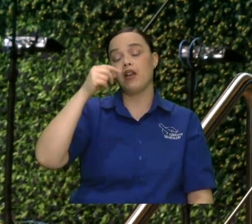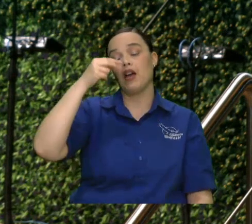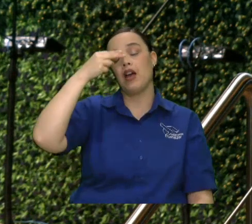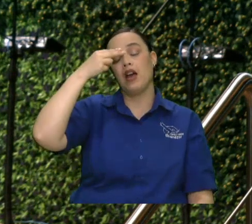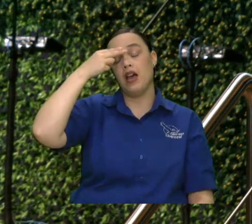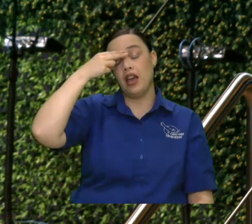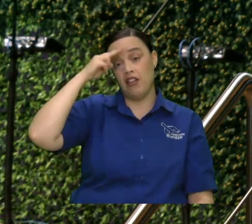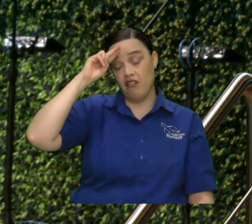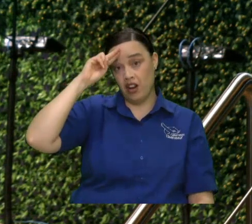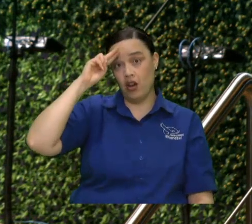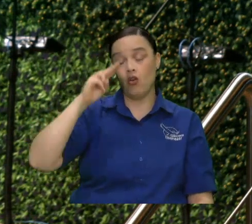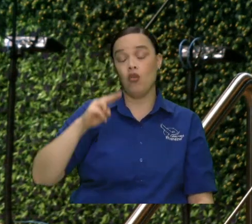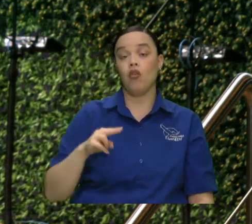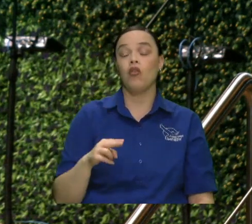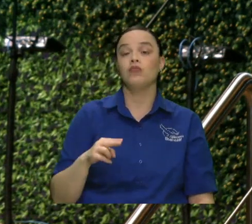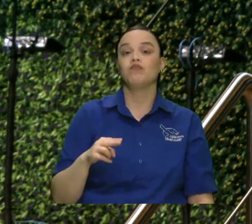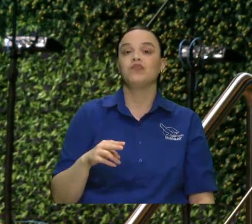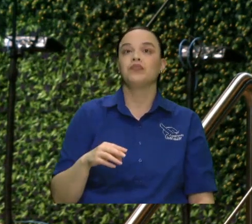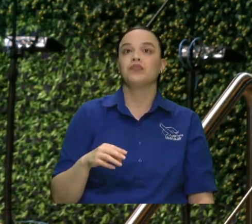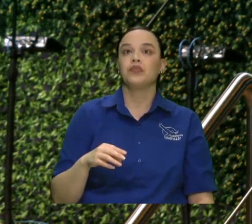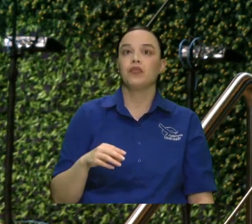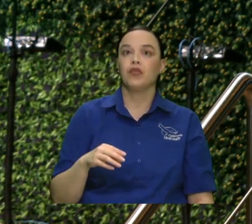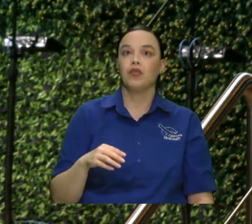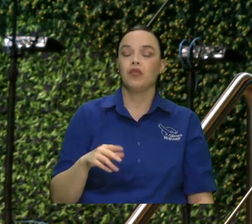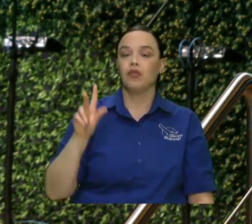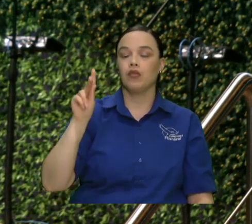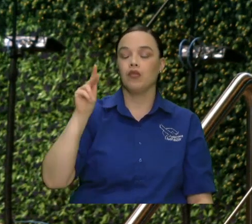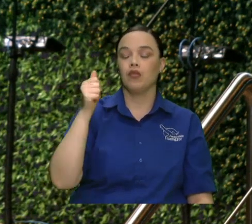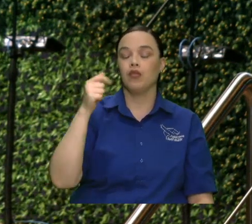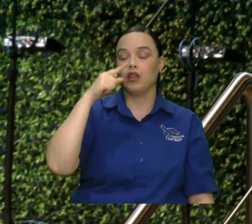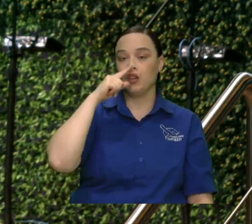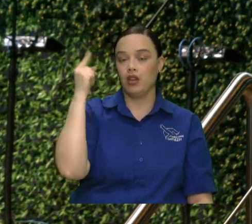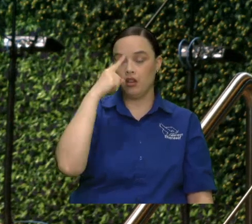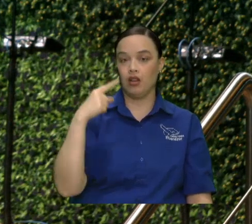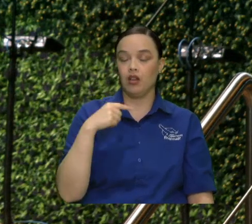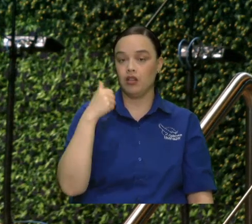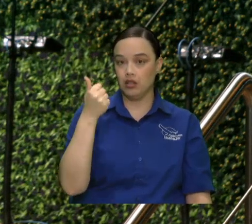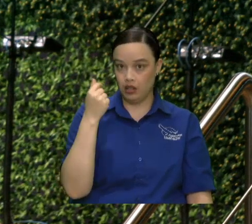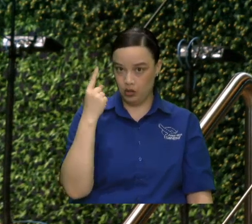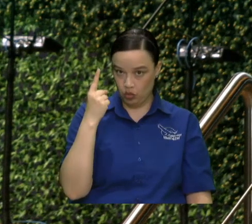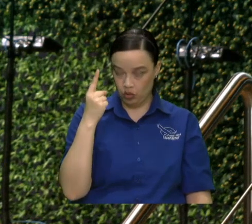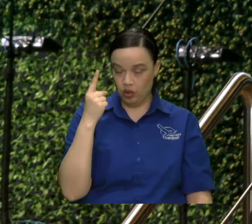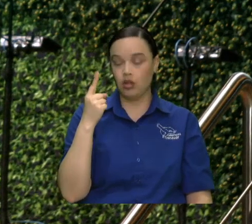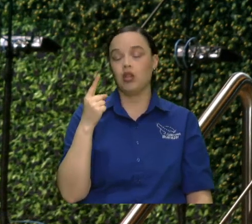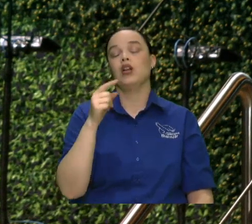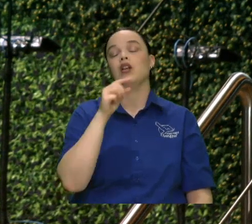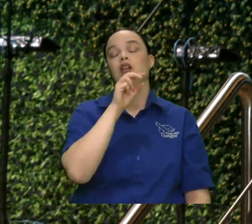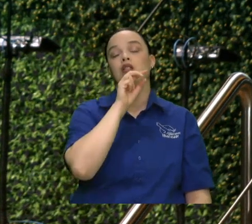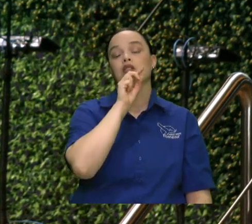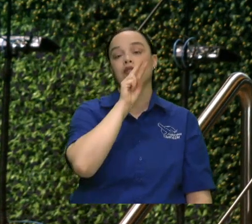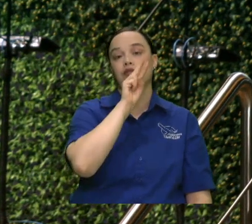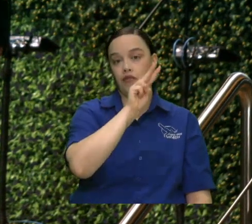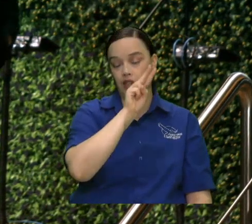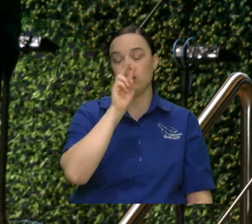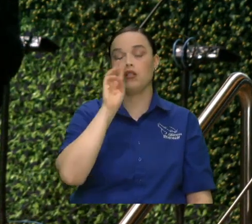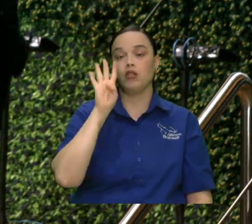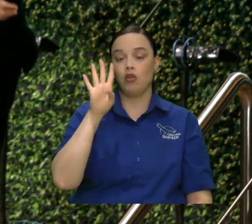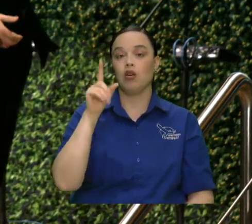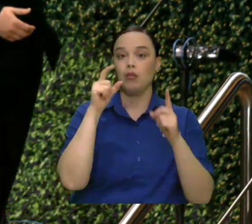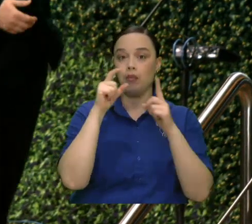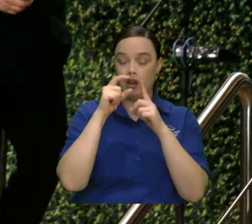18 que es ya sabe que es una de las 24 palabras en hebreo que nuestro apóstol nos ha